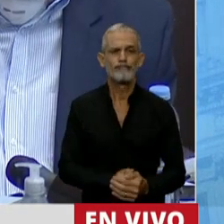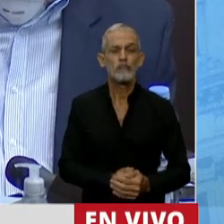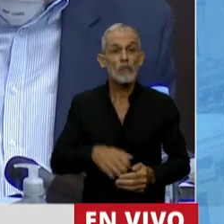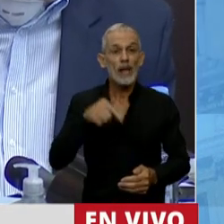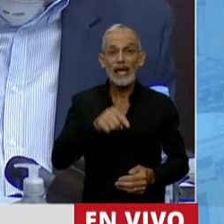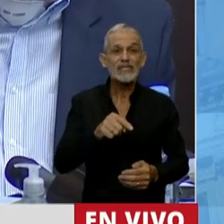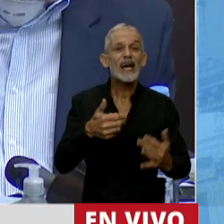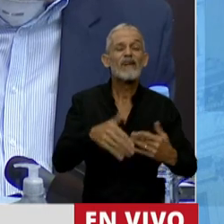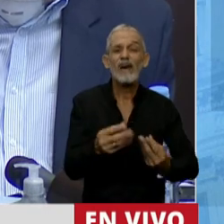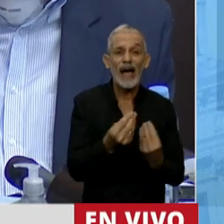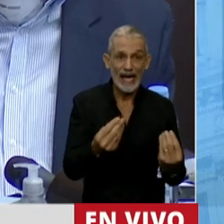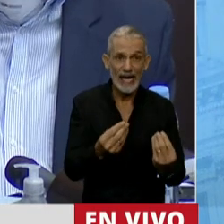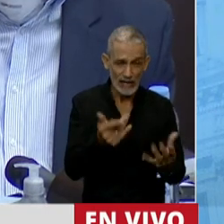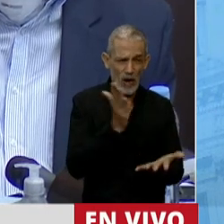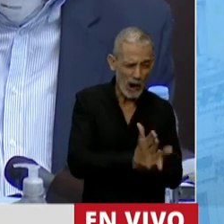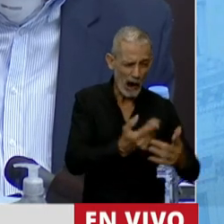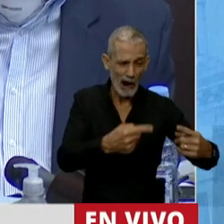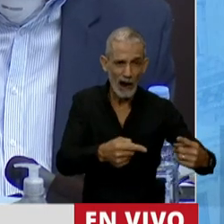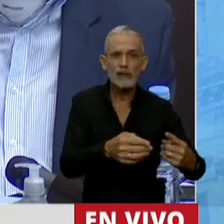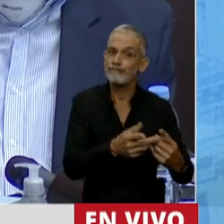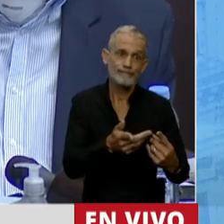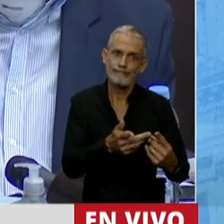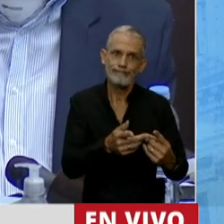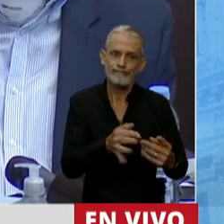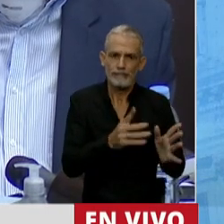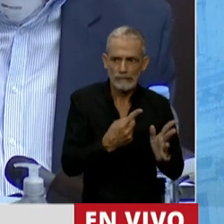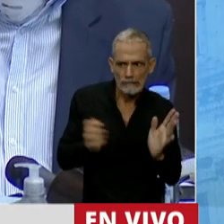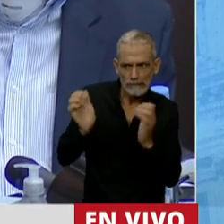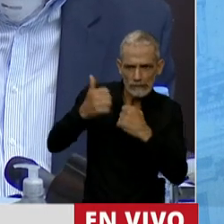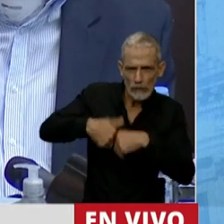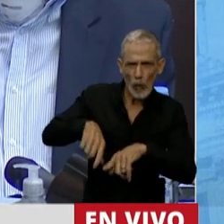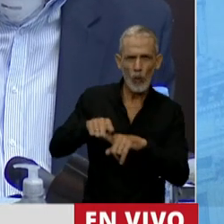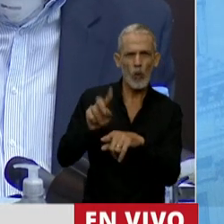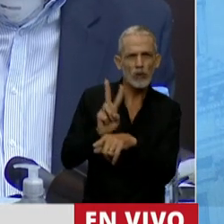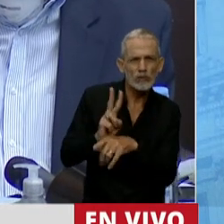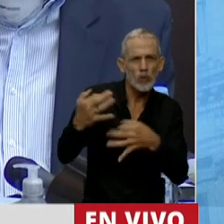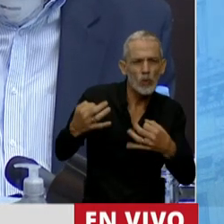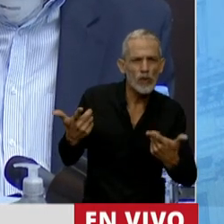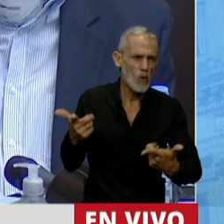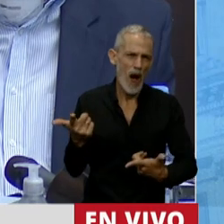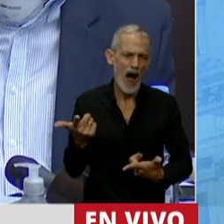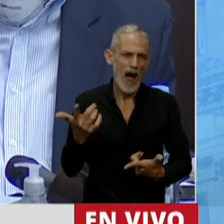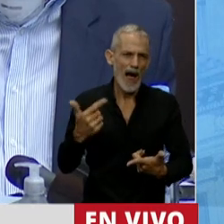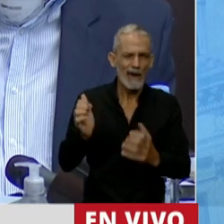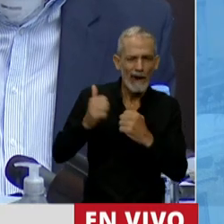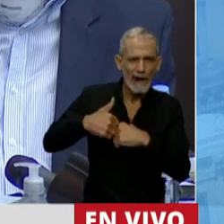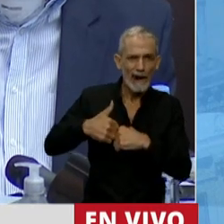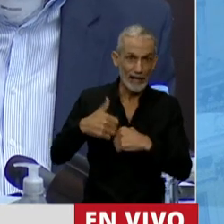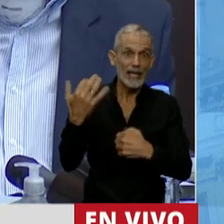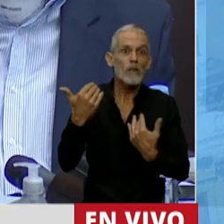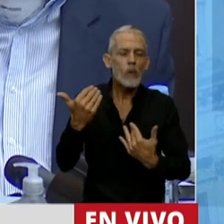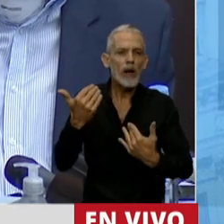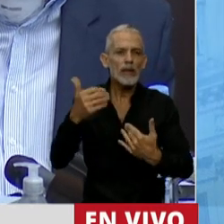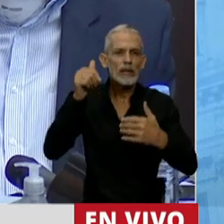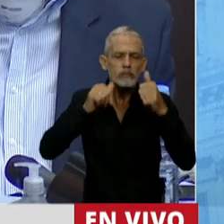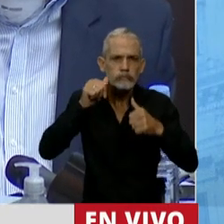es llevar a las mujeres en un ámbito oscuro, inseguro de la clandestinidad y que puedan quedar con